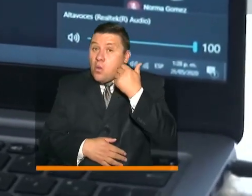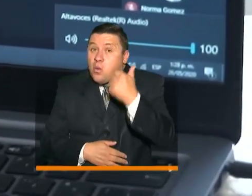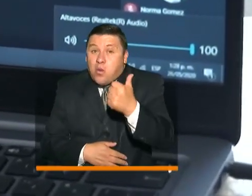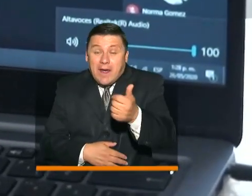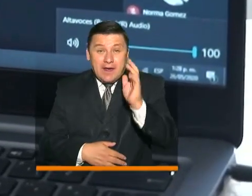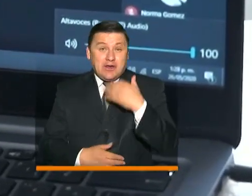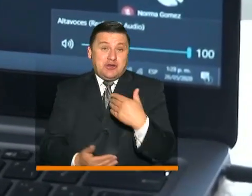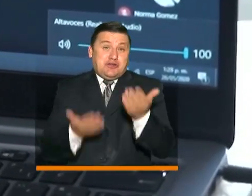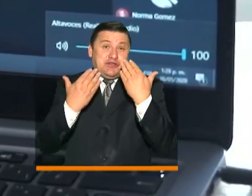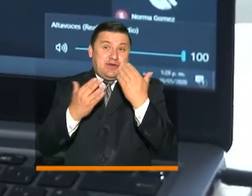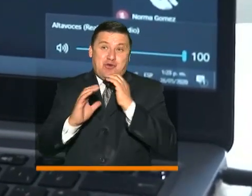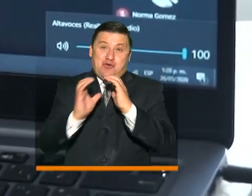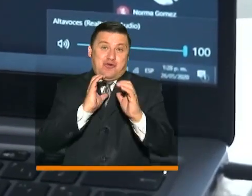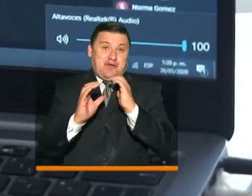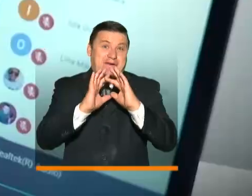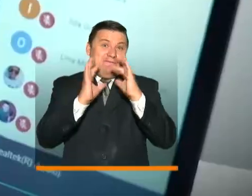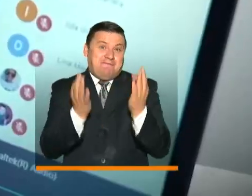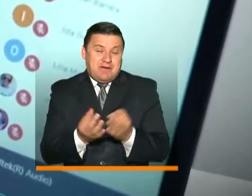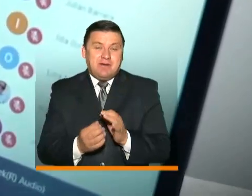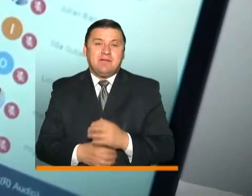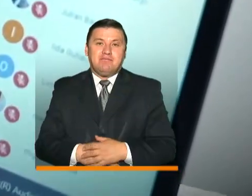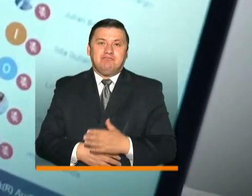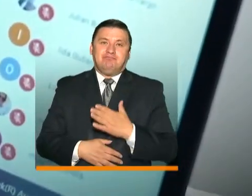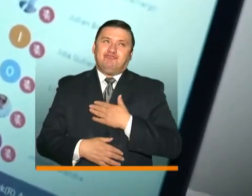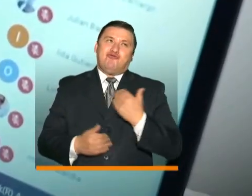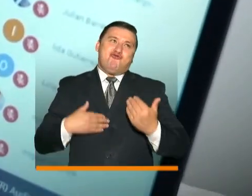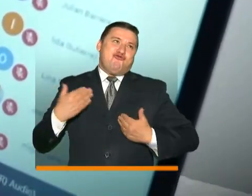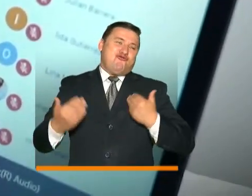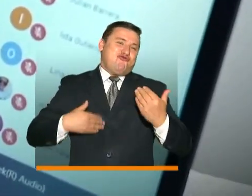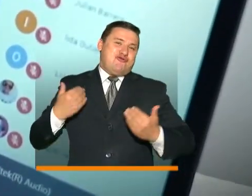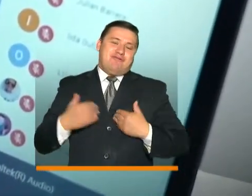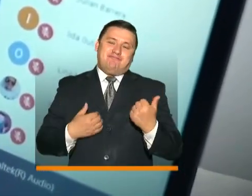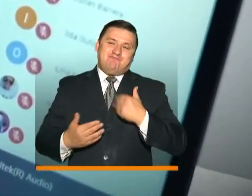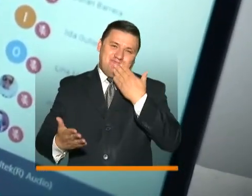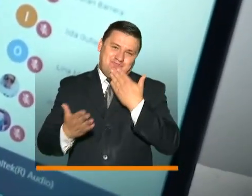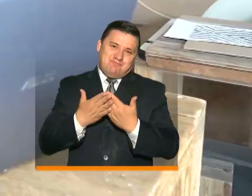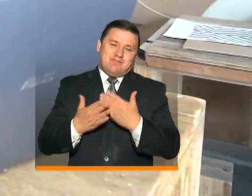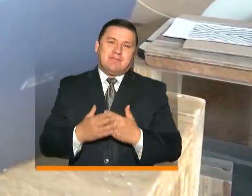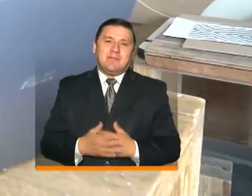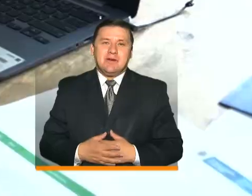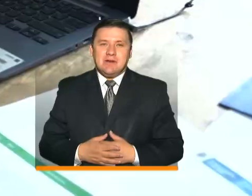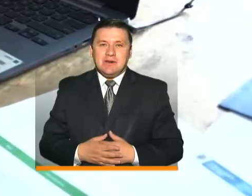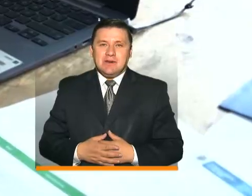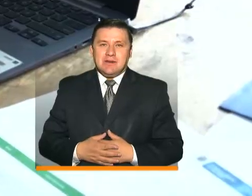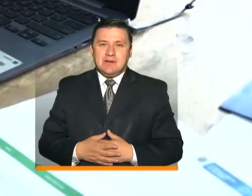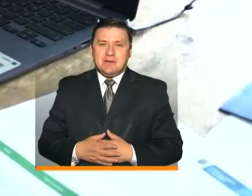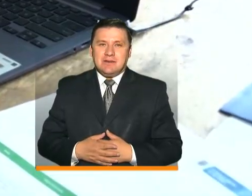nos ha servido para comunicarnos con la familia. Yo estoy muy contenta y muy agradecida.